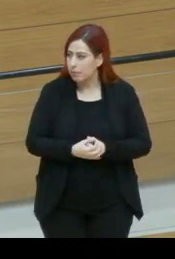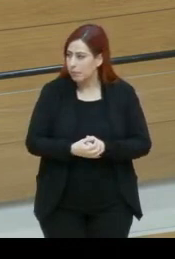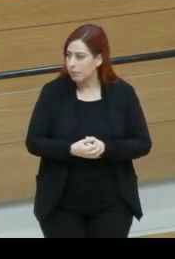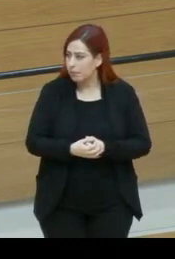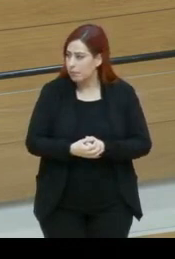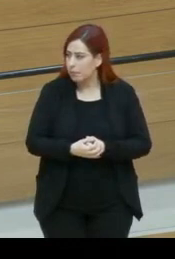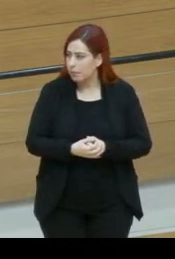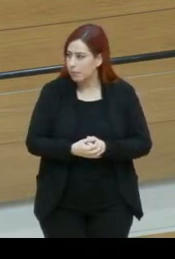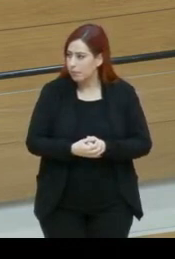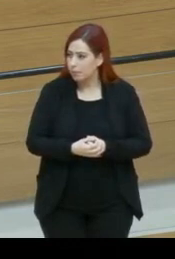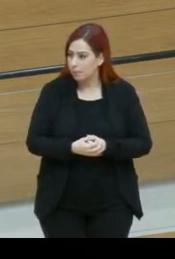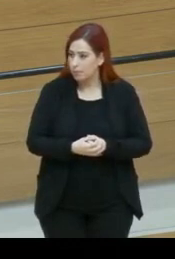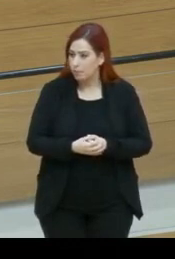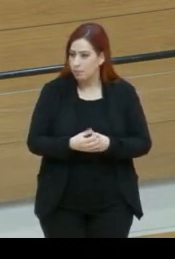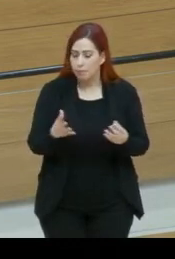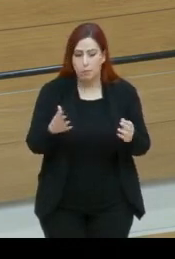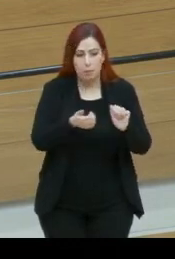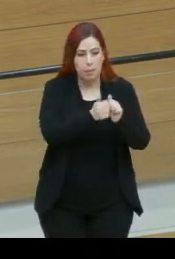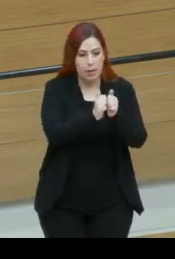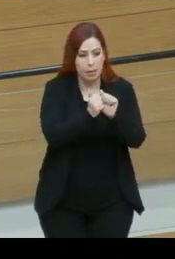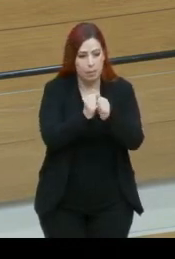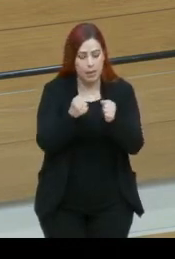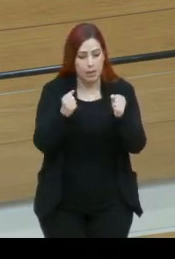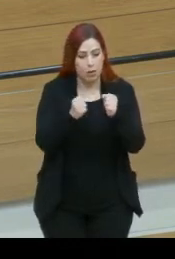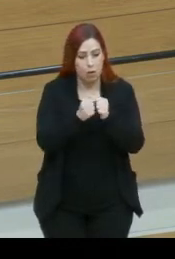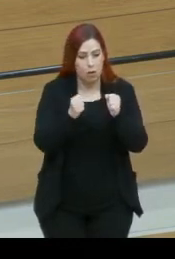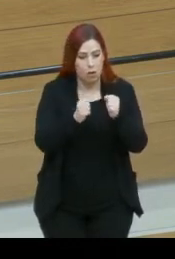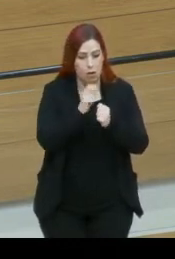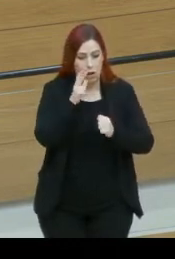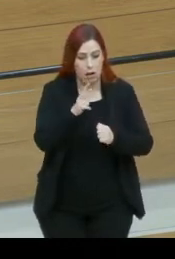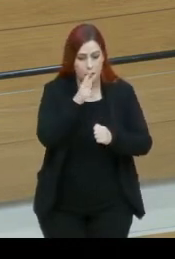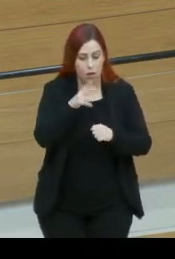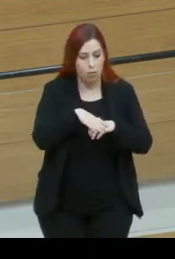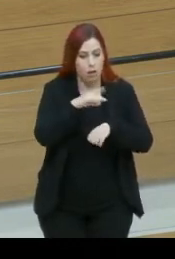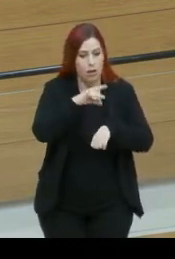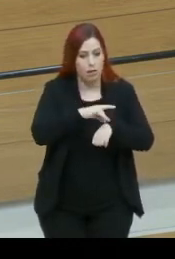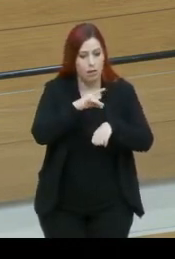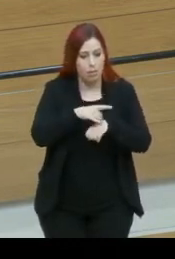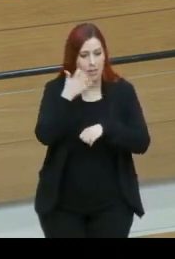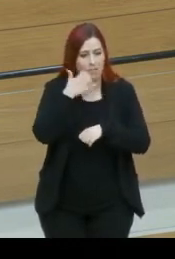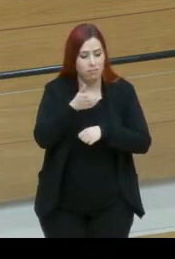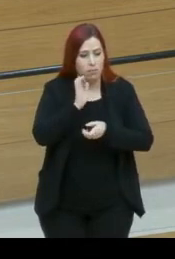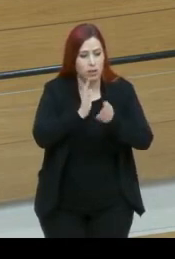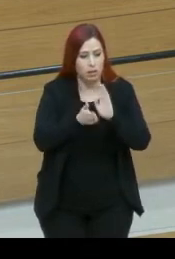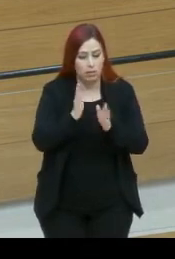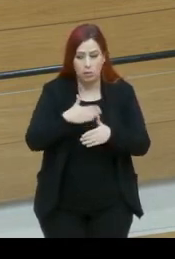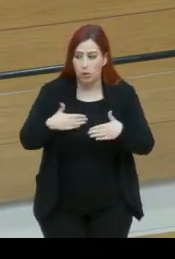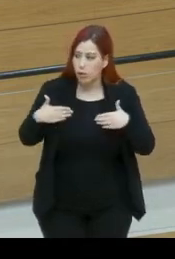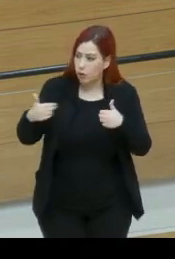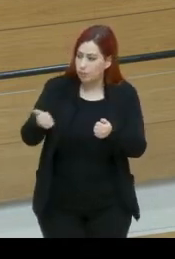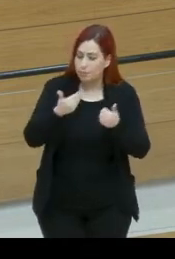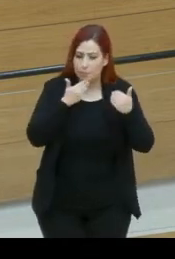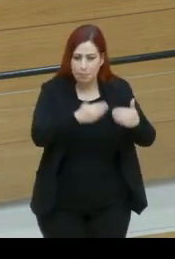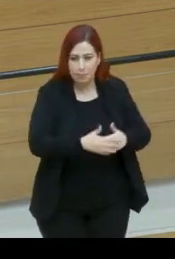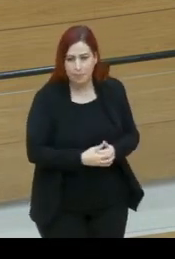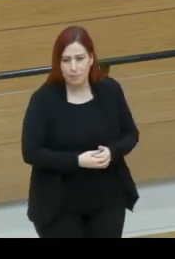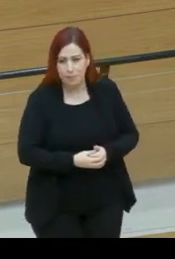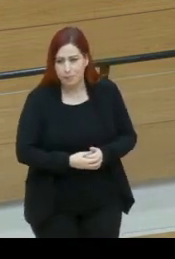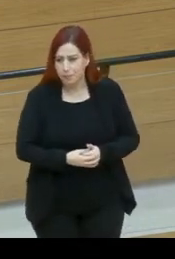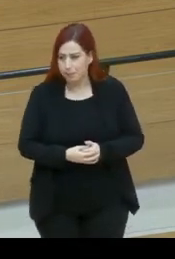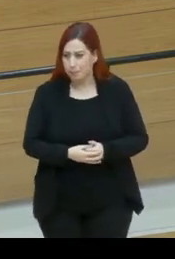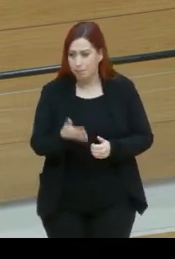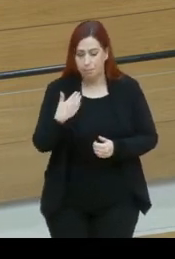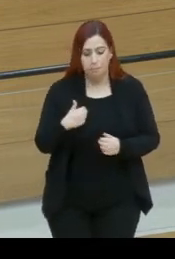sobre miméticos de carbohidratos para el tratamiento de enfermedades raras. Cuando quiera, Gonzalo. Gracias. Bueno,